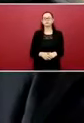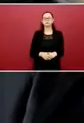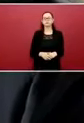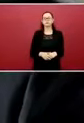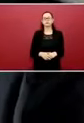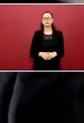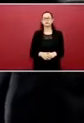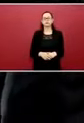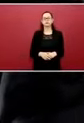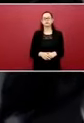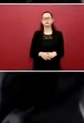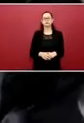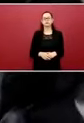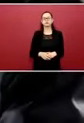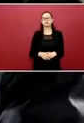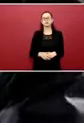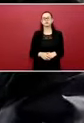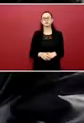hay